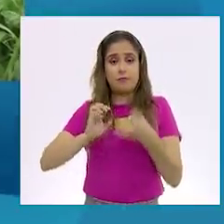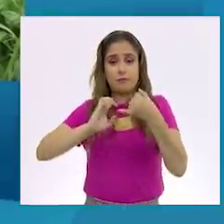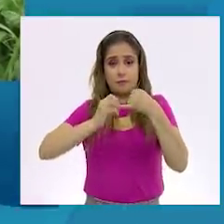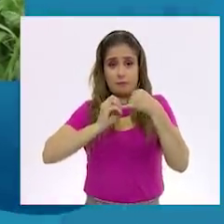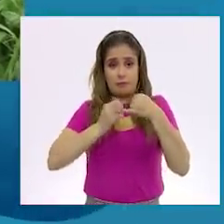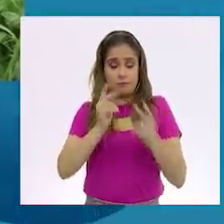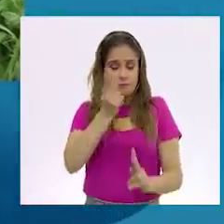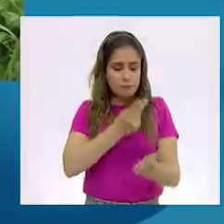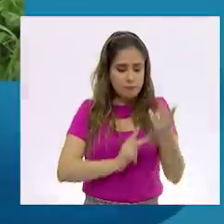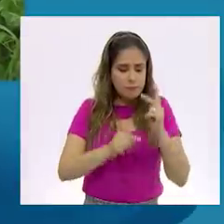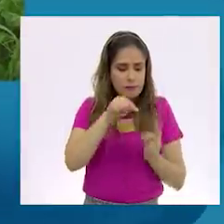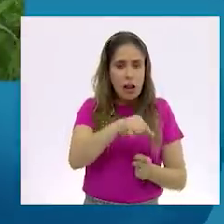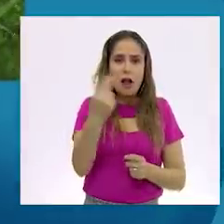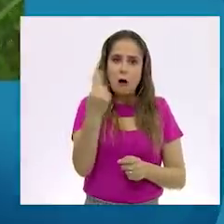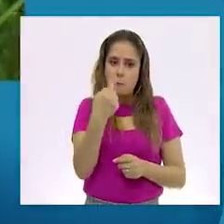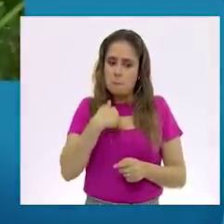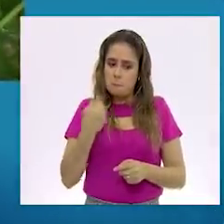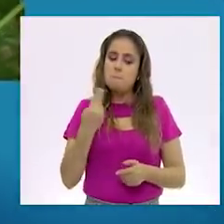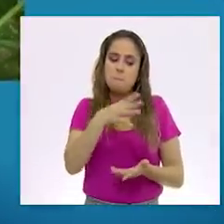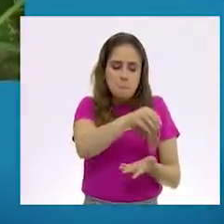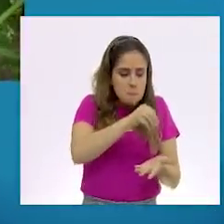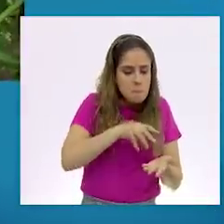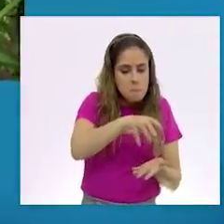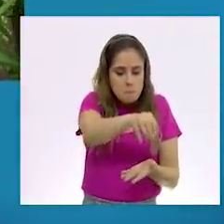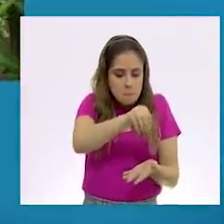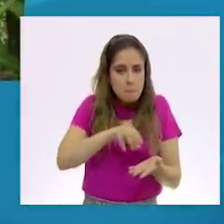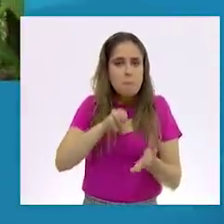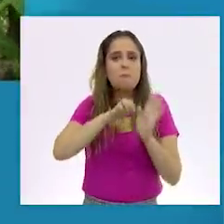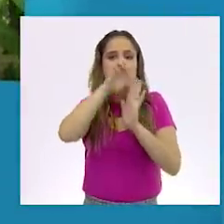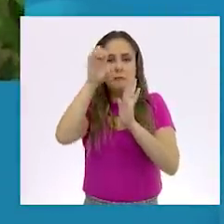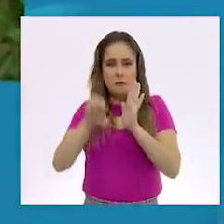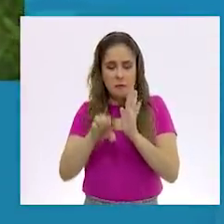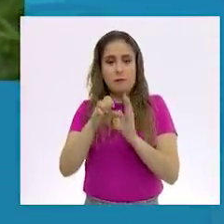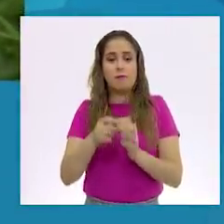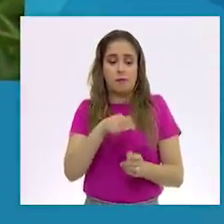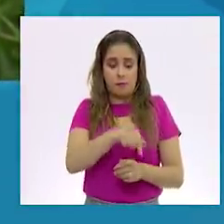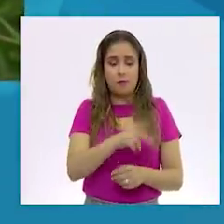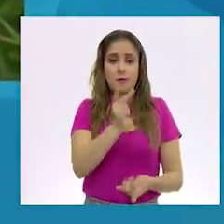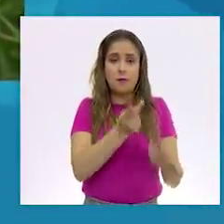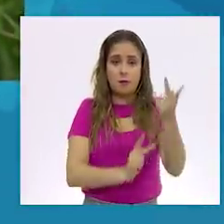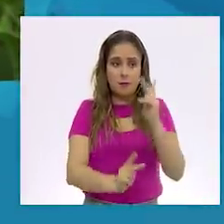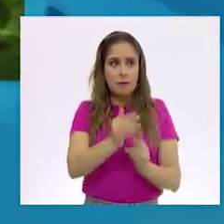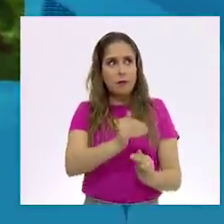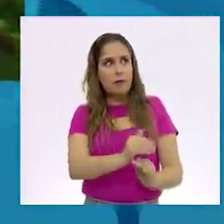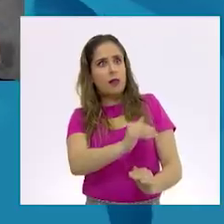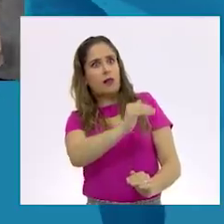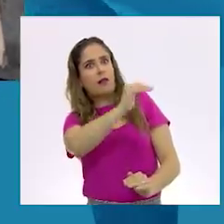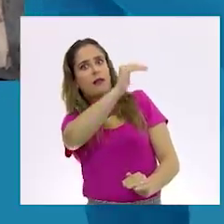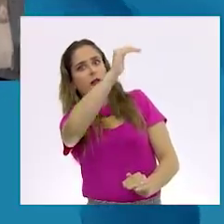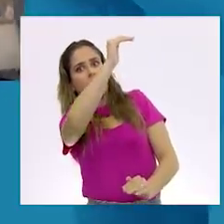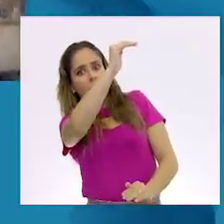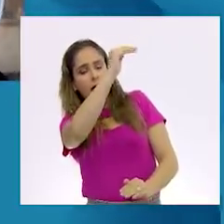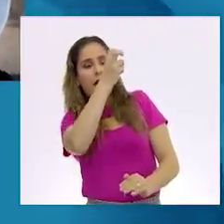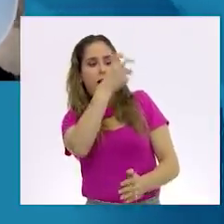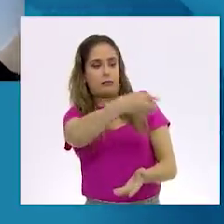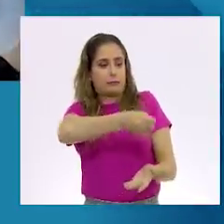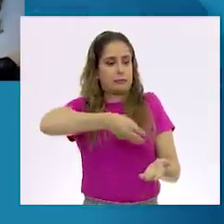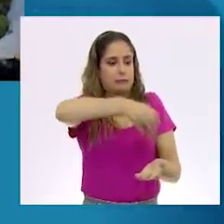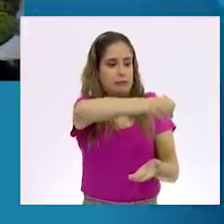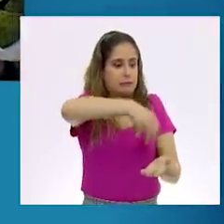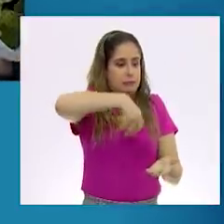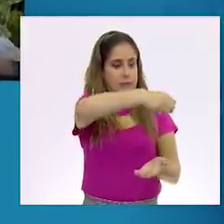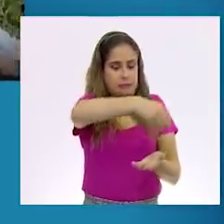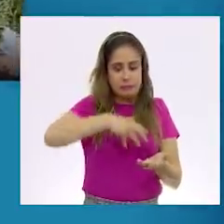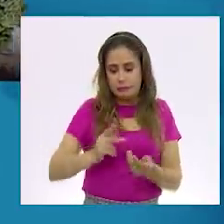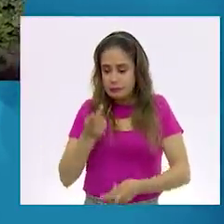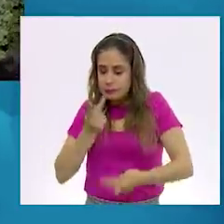plantas que mejor cubrían sus necesidades, por ejemplo, aquellas que daban frutos más grandes. Así, a lo largo de